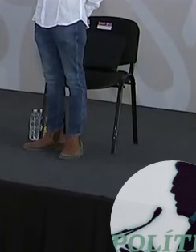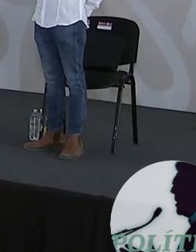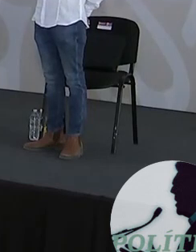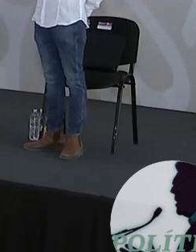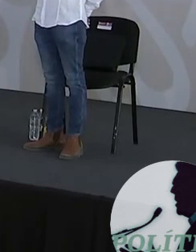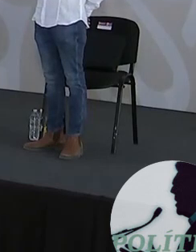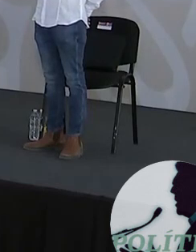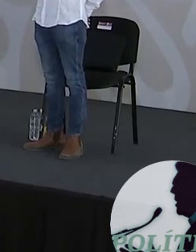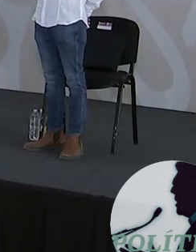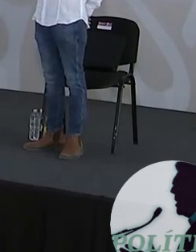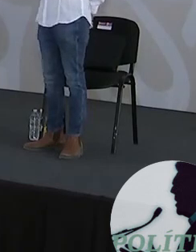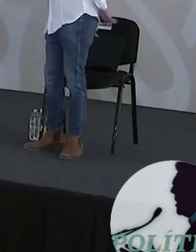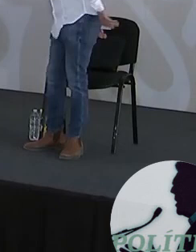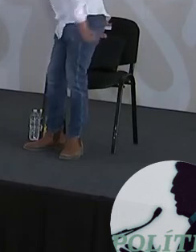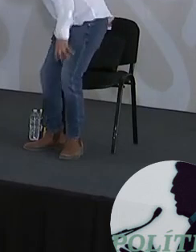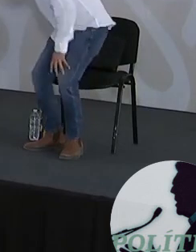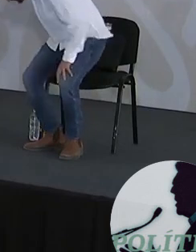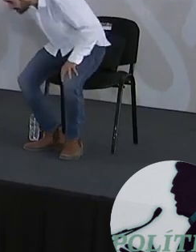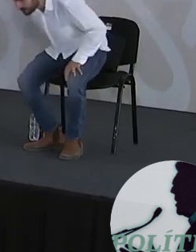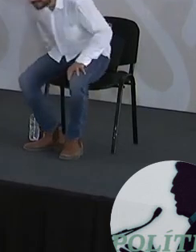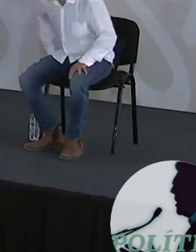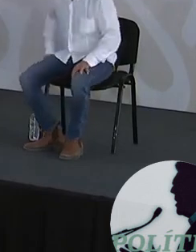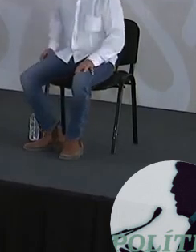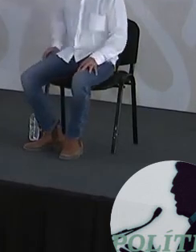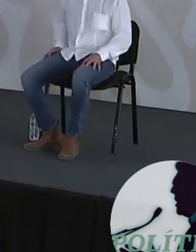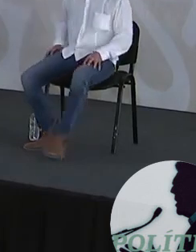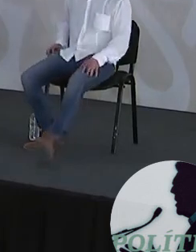Solicitamos amablemente si toman asiento, por favor.